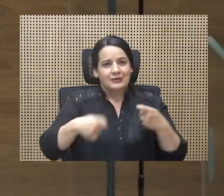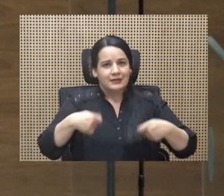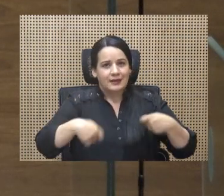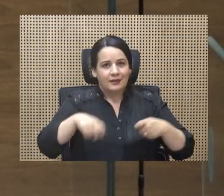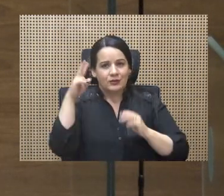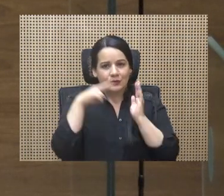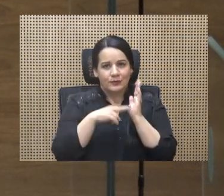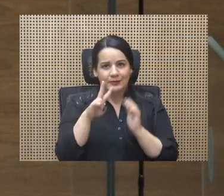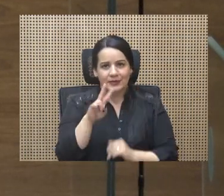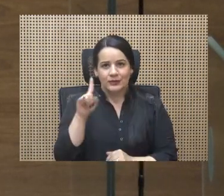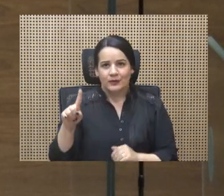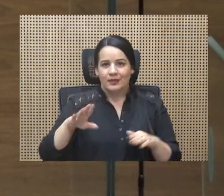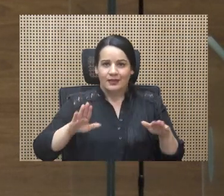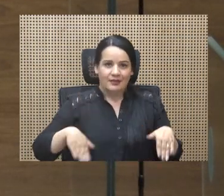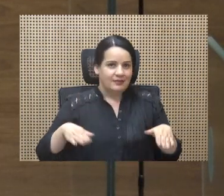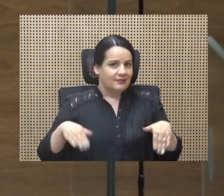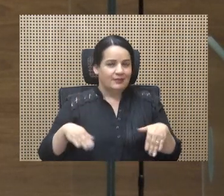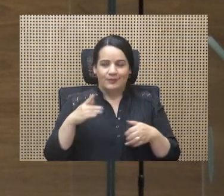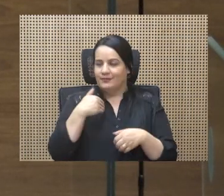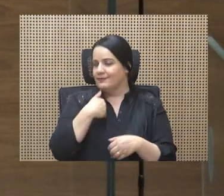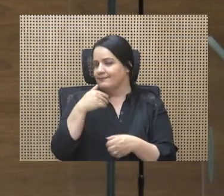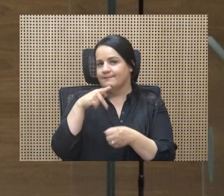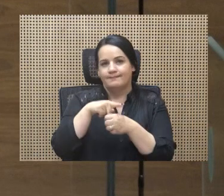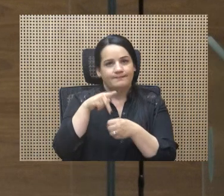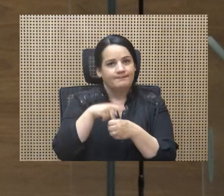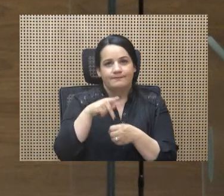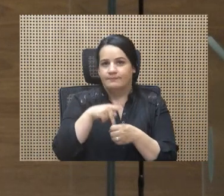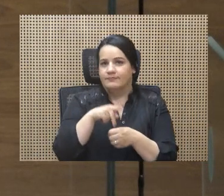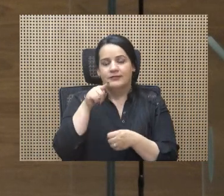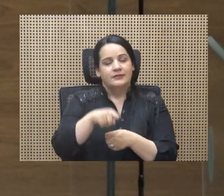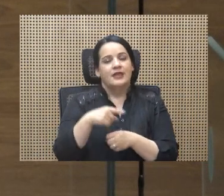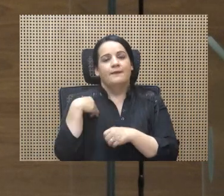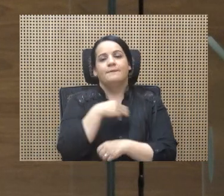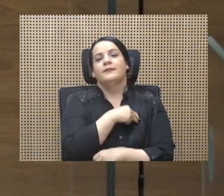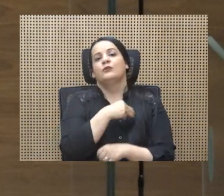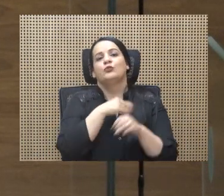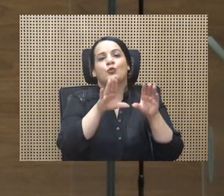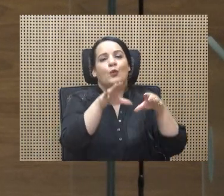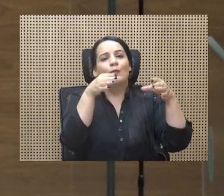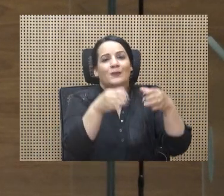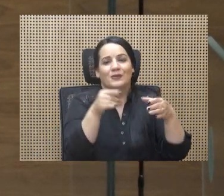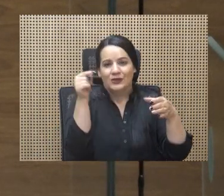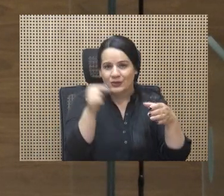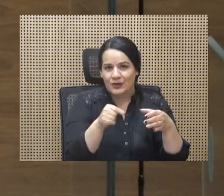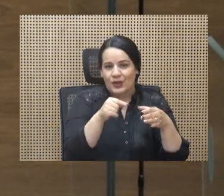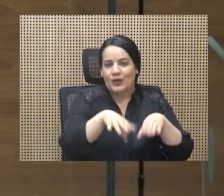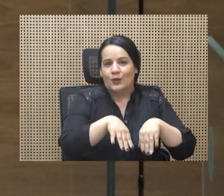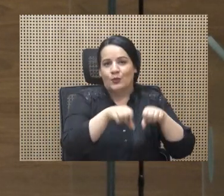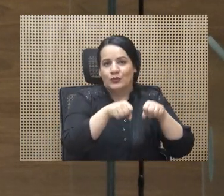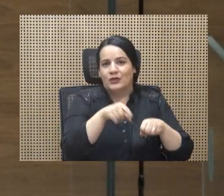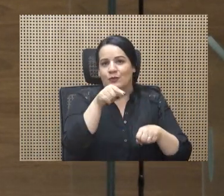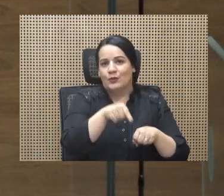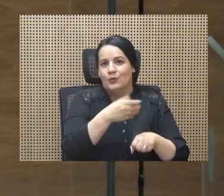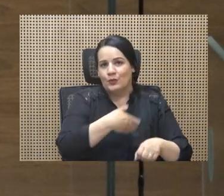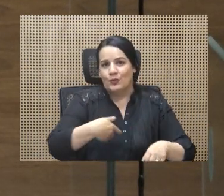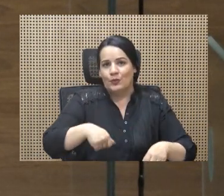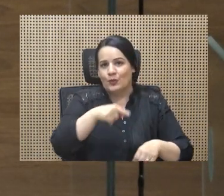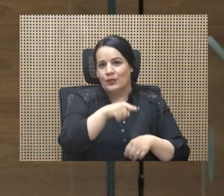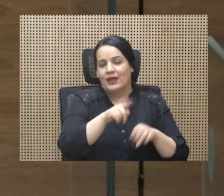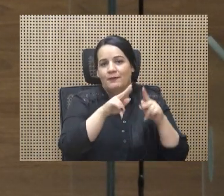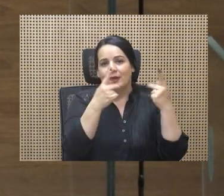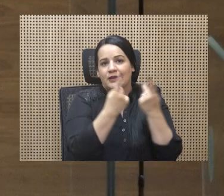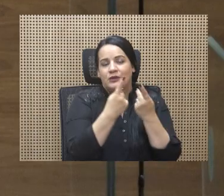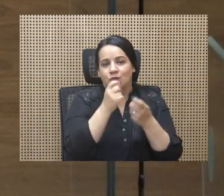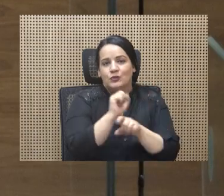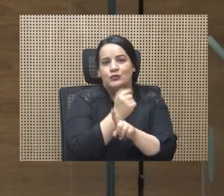no hubo participación de miembros del comité ejecutivo del partido Progreso social democrático en ningún